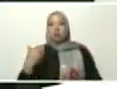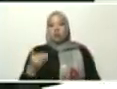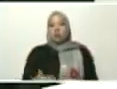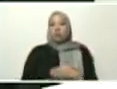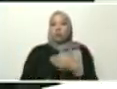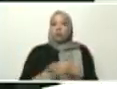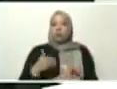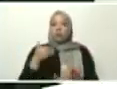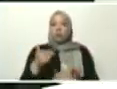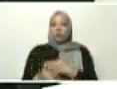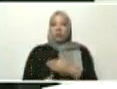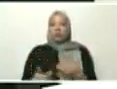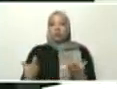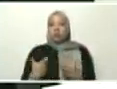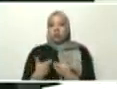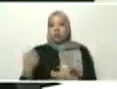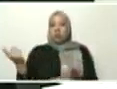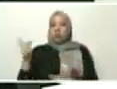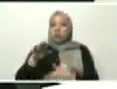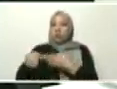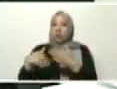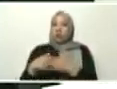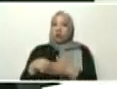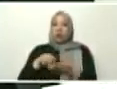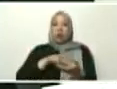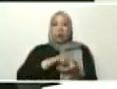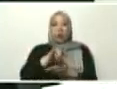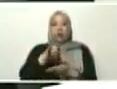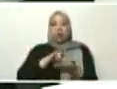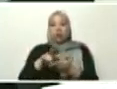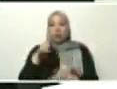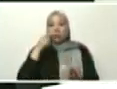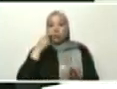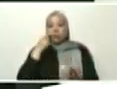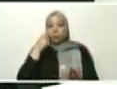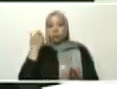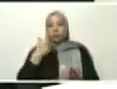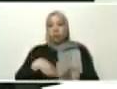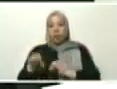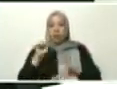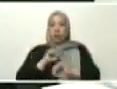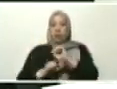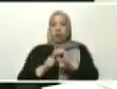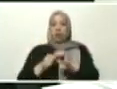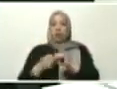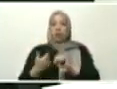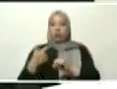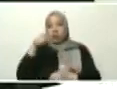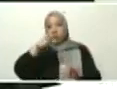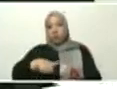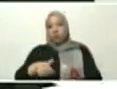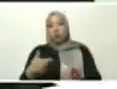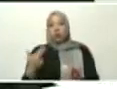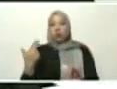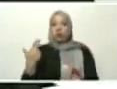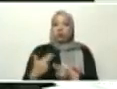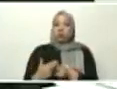poco. Nos lanzaron todos los misiles, sanciones, intentos de